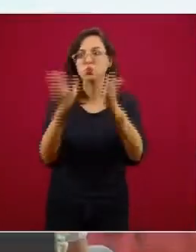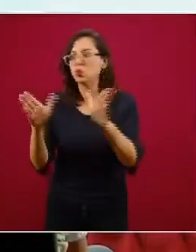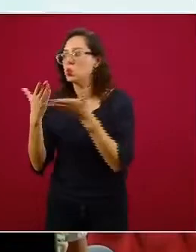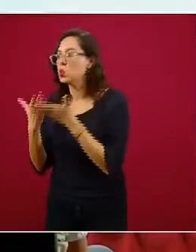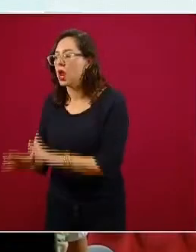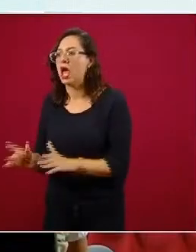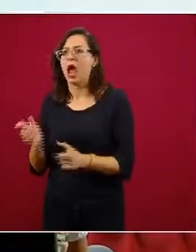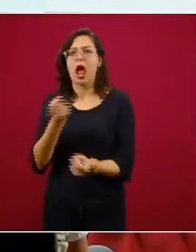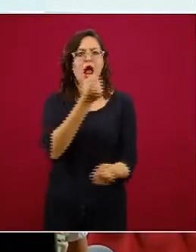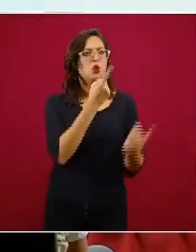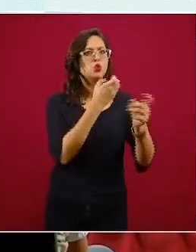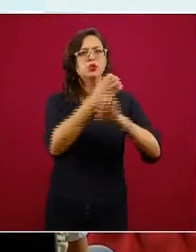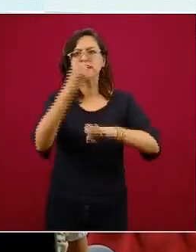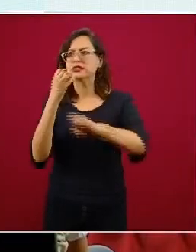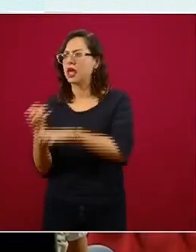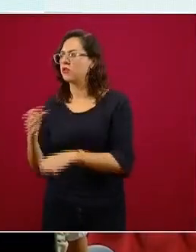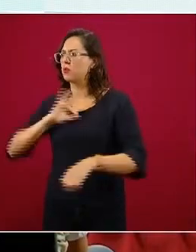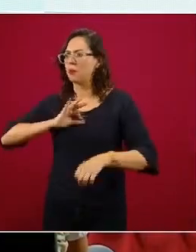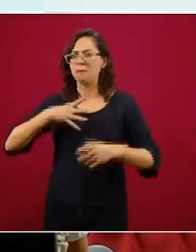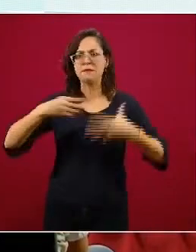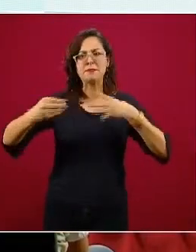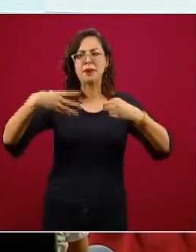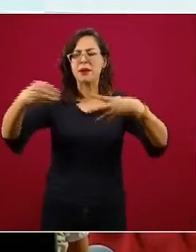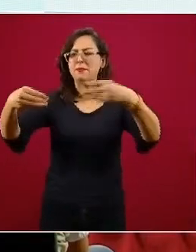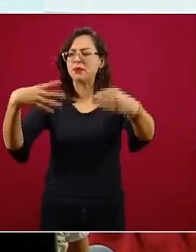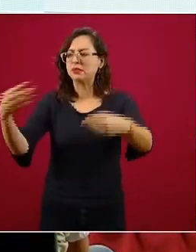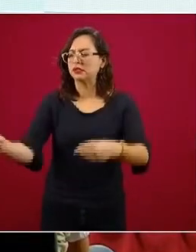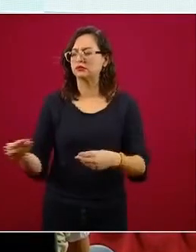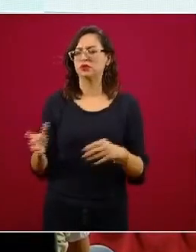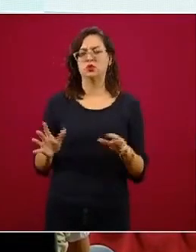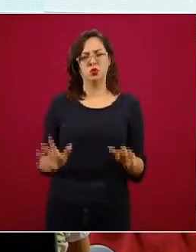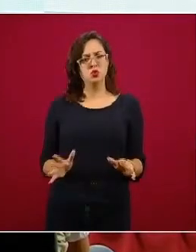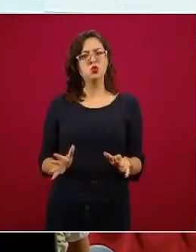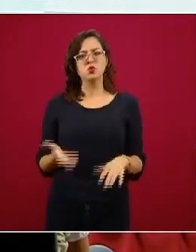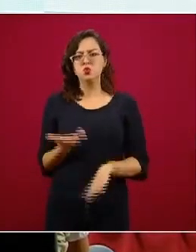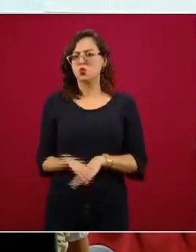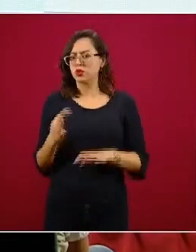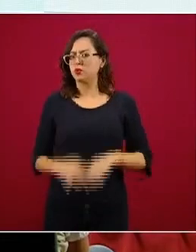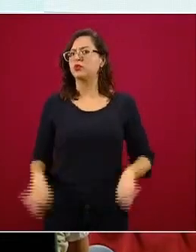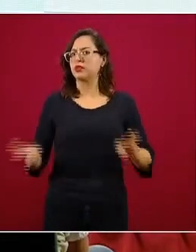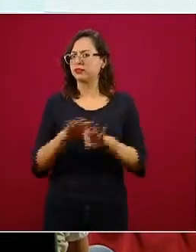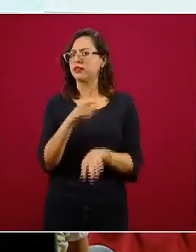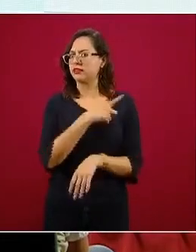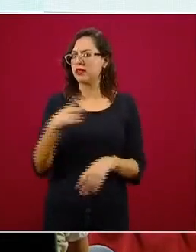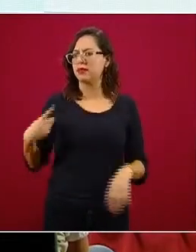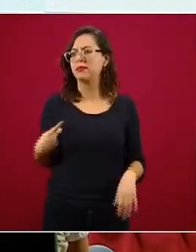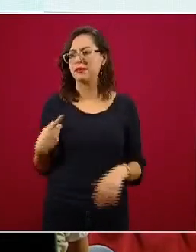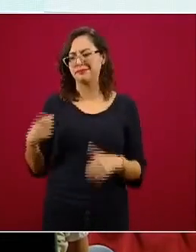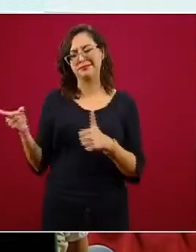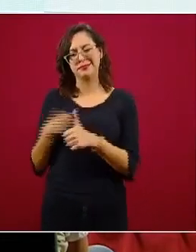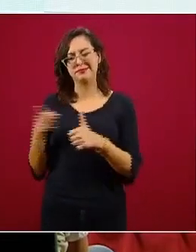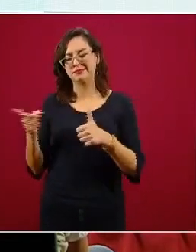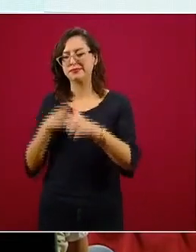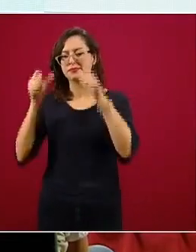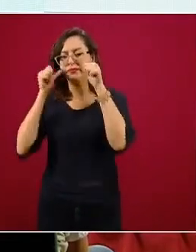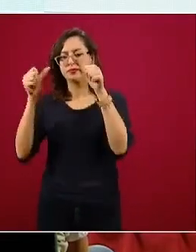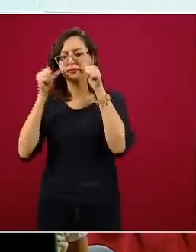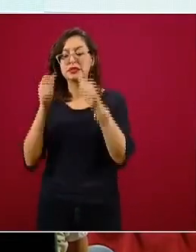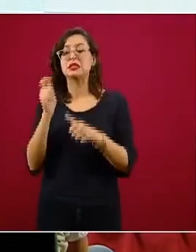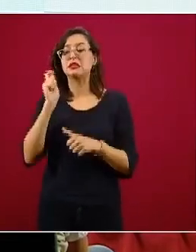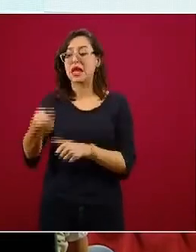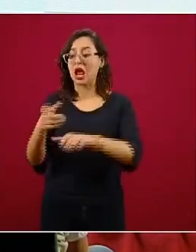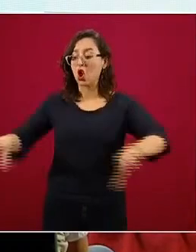en los estados que se presentaron hoy, esta acción cobra mucho más importancia. De lo que se trata es precisamente llevar la atención a